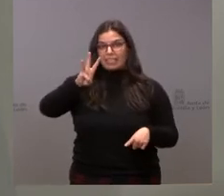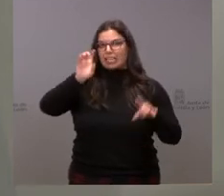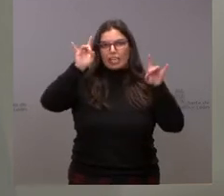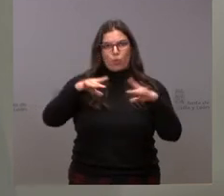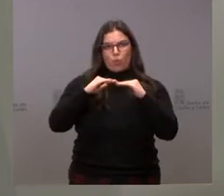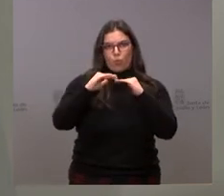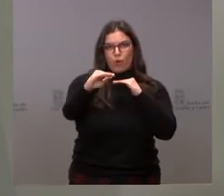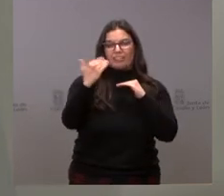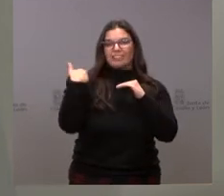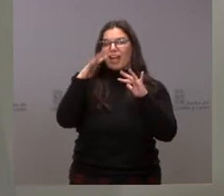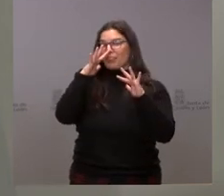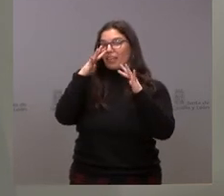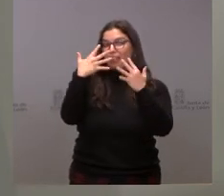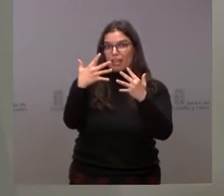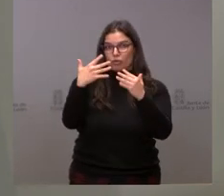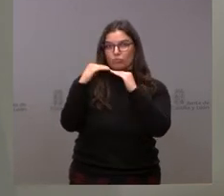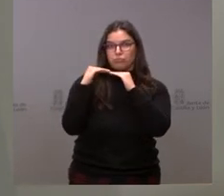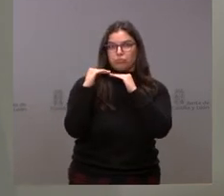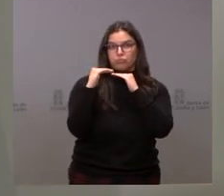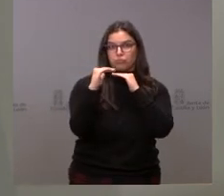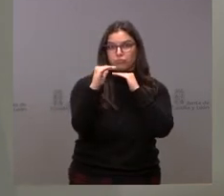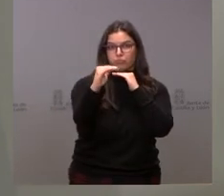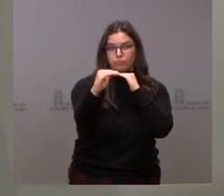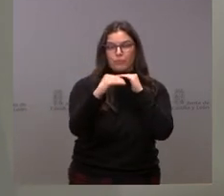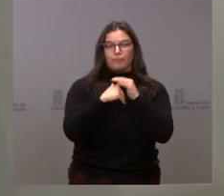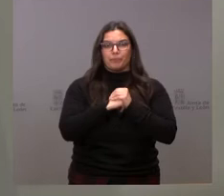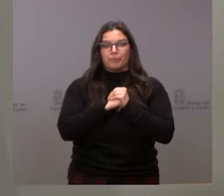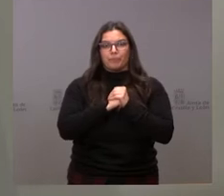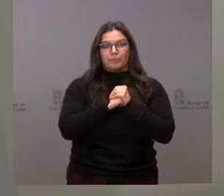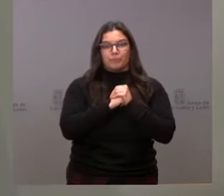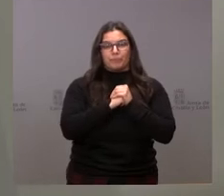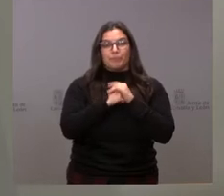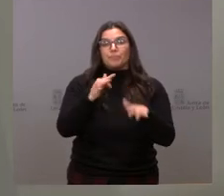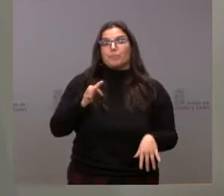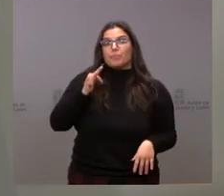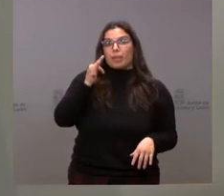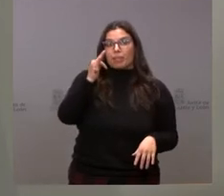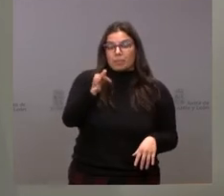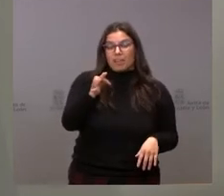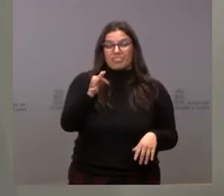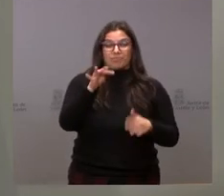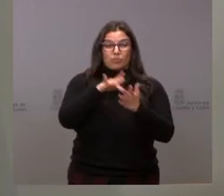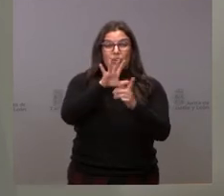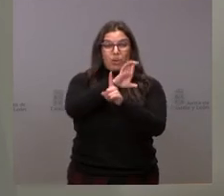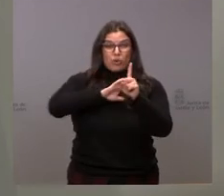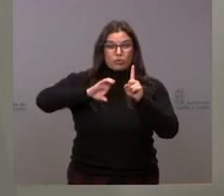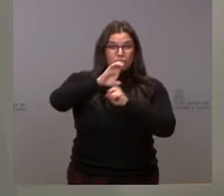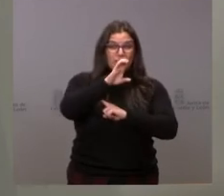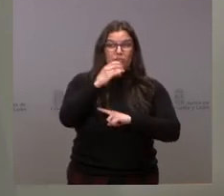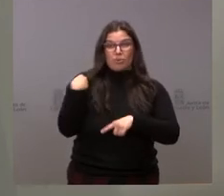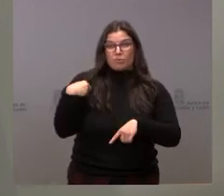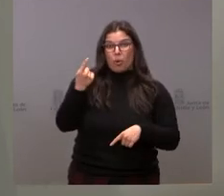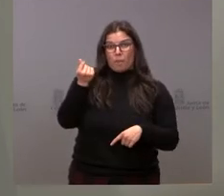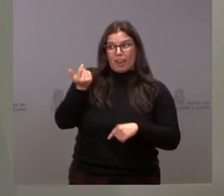décimo año consecutivo de congelación de esas tarifas y además en un contexto en donde con la inflación tan alta